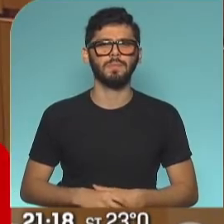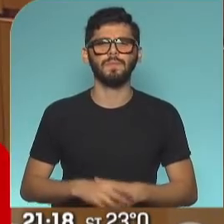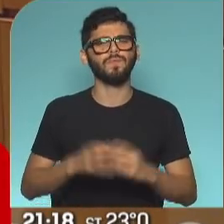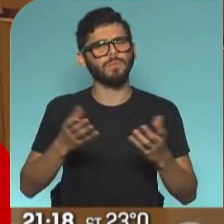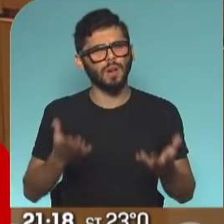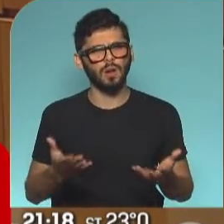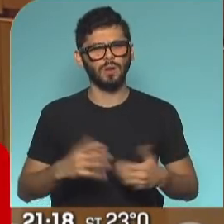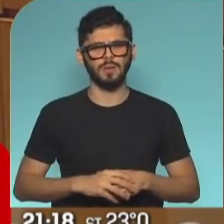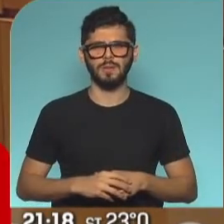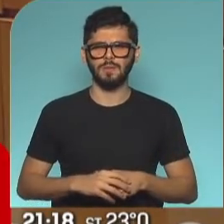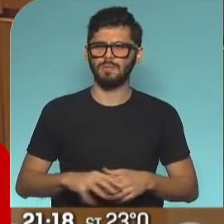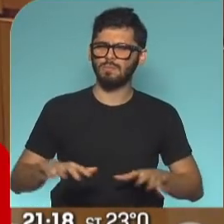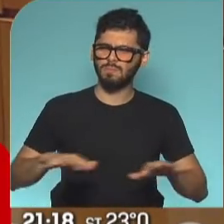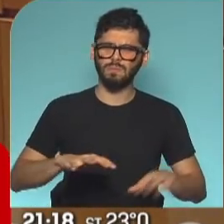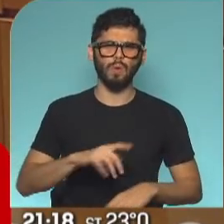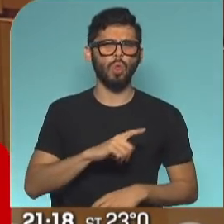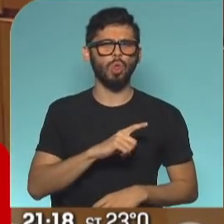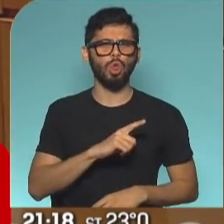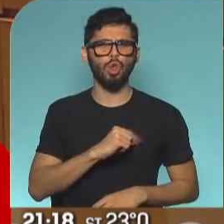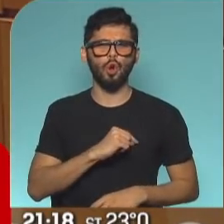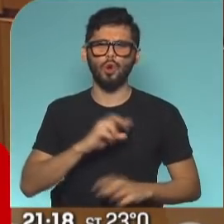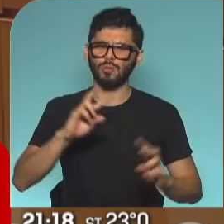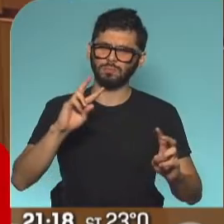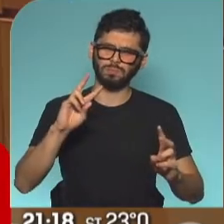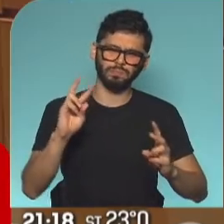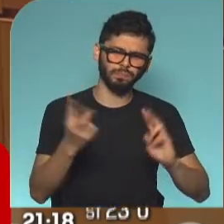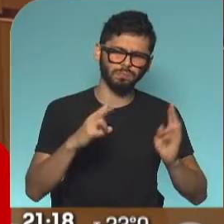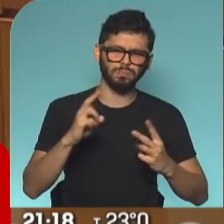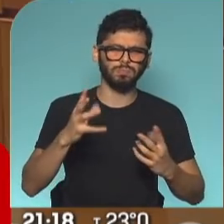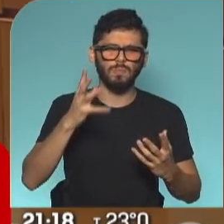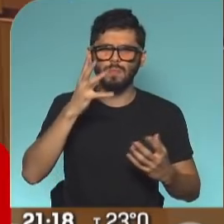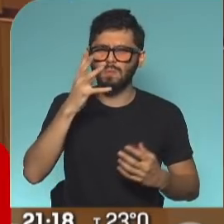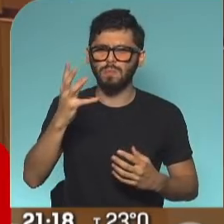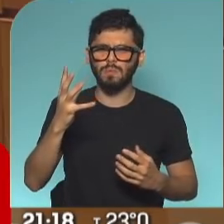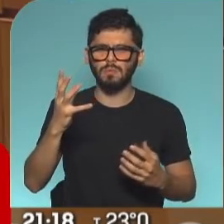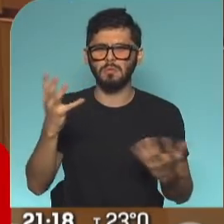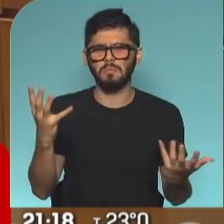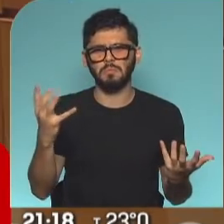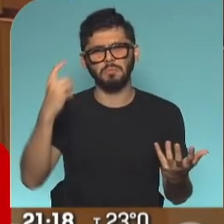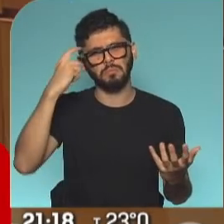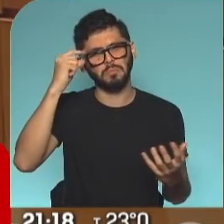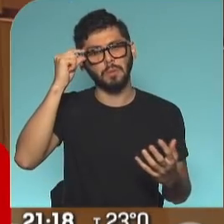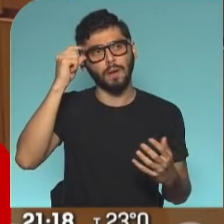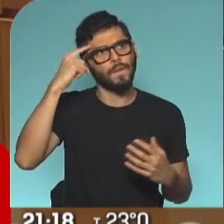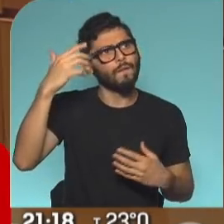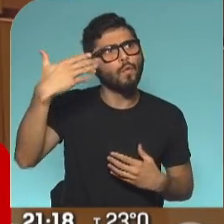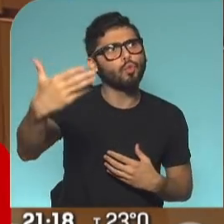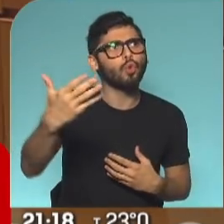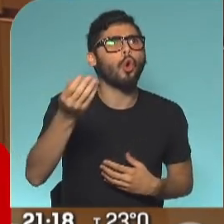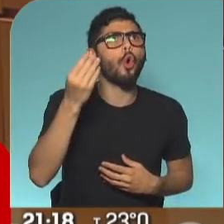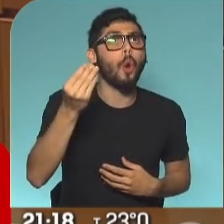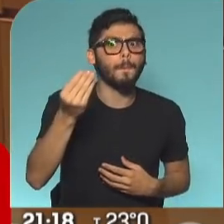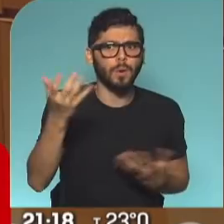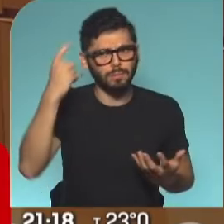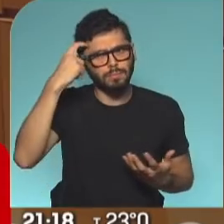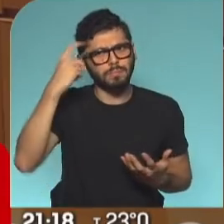Ahora, frente a tanto dolor y a tanta muerte, ¿no deberíamos preguntarnos cómo encarar el futuro?